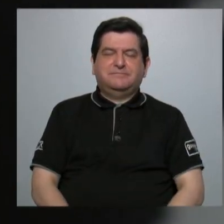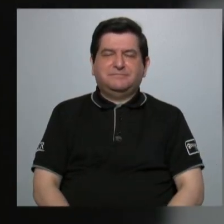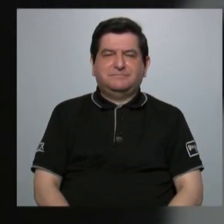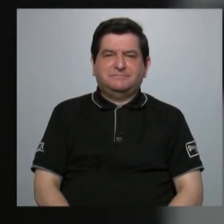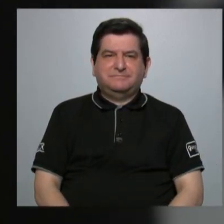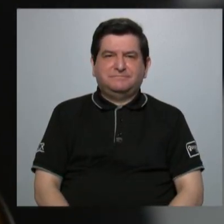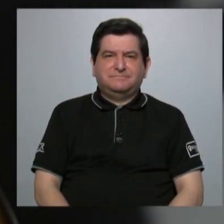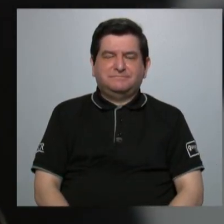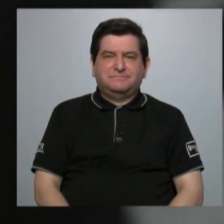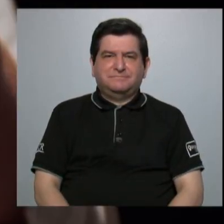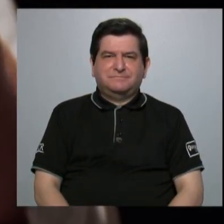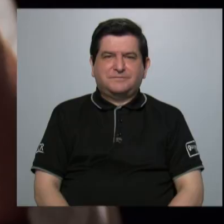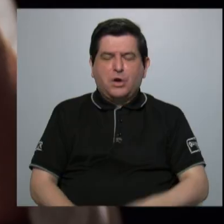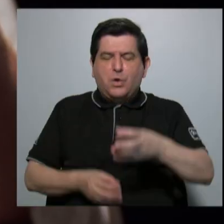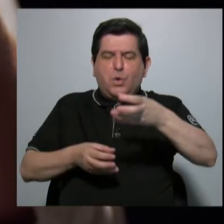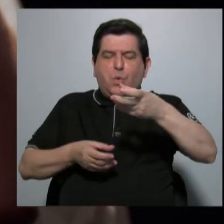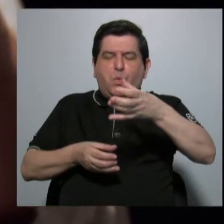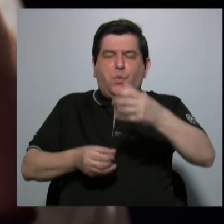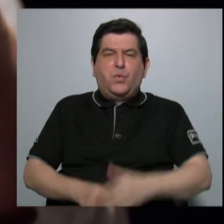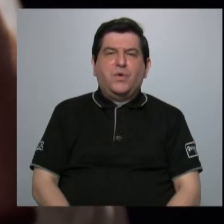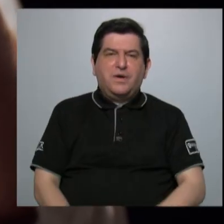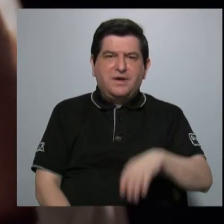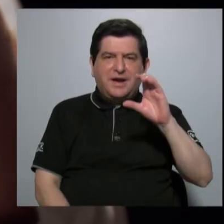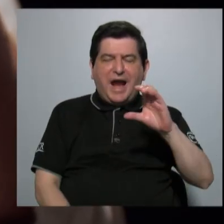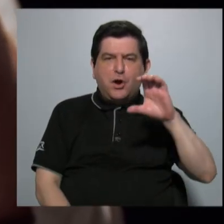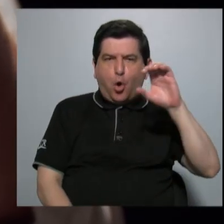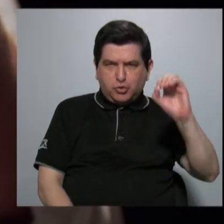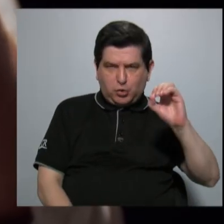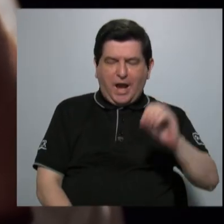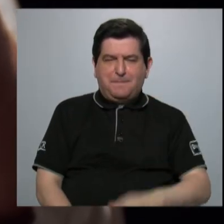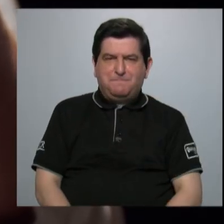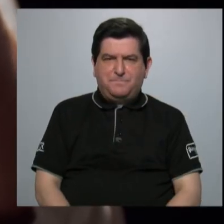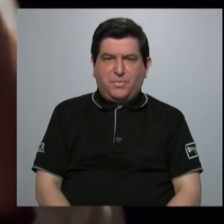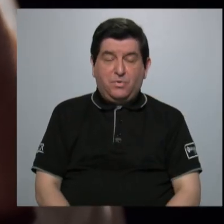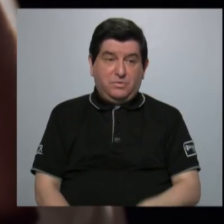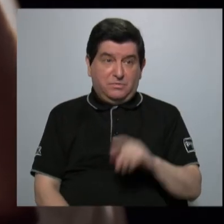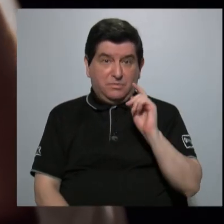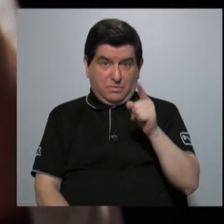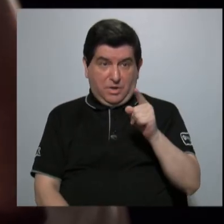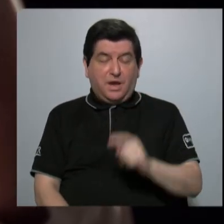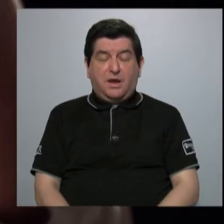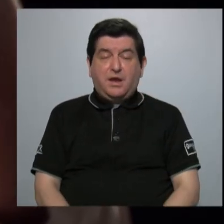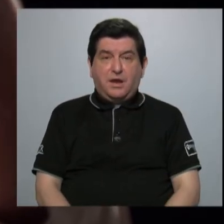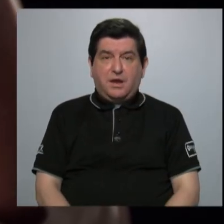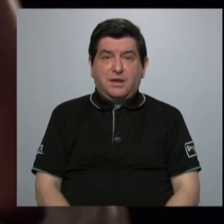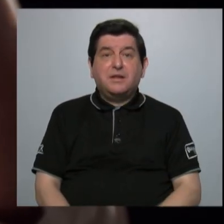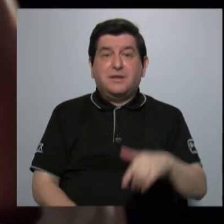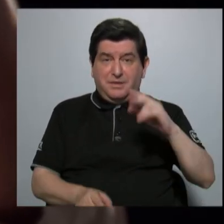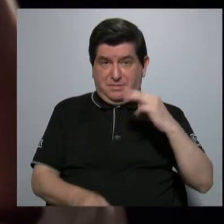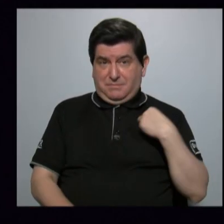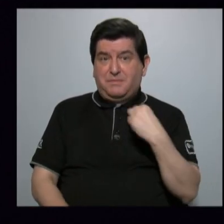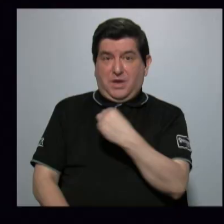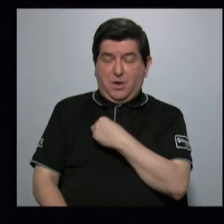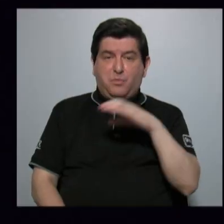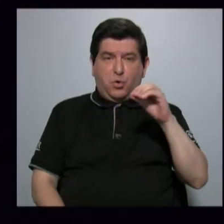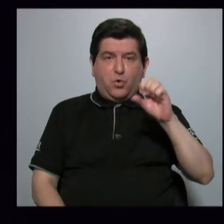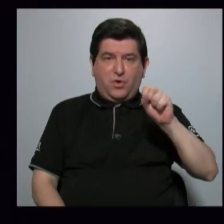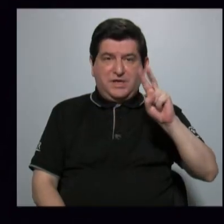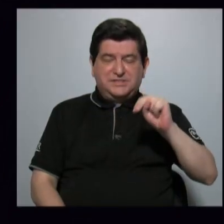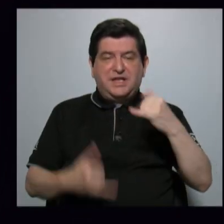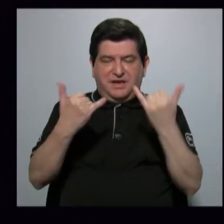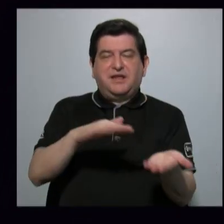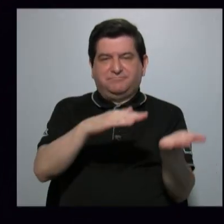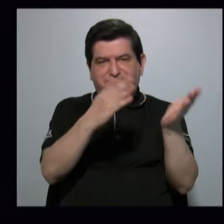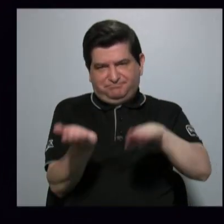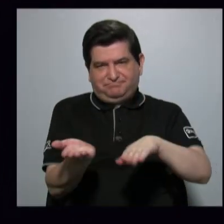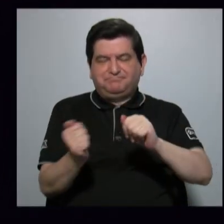Nacional, fagot el maestro Carlos Ocampo, fagotista principal de la Orquesta Sinfónica Nacional y que en paz